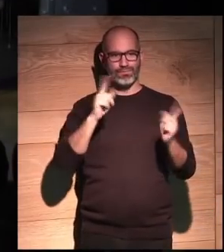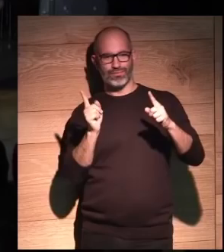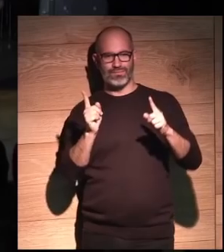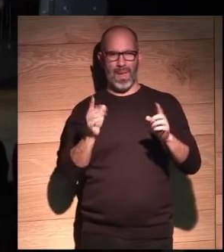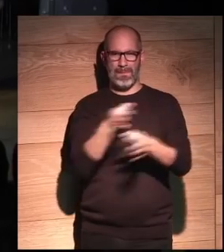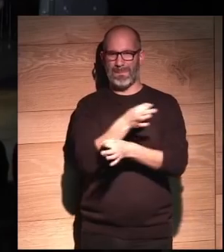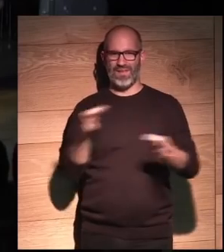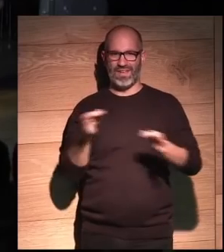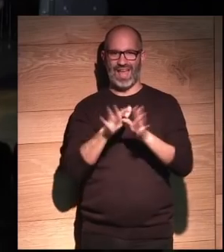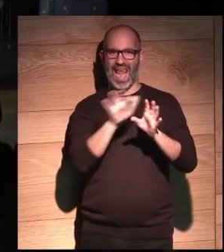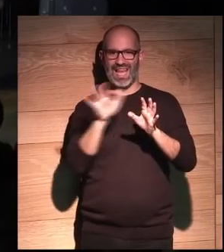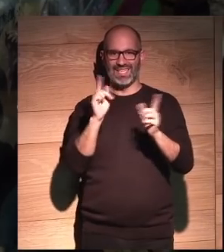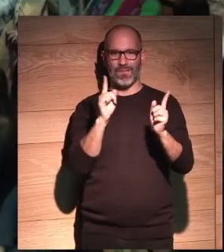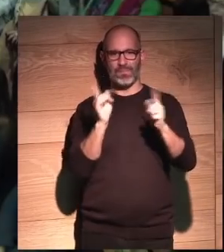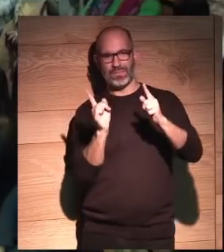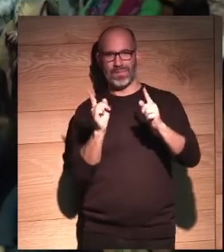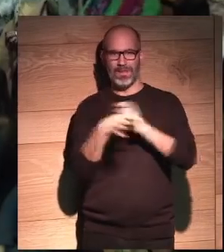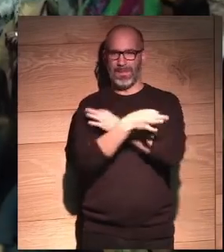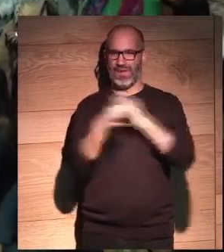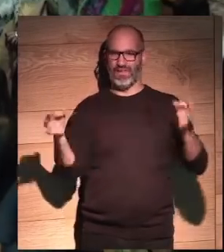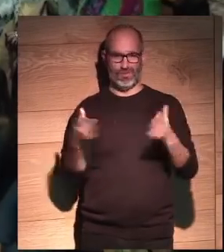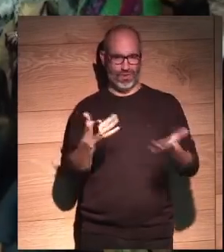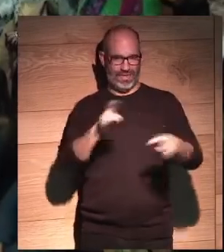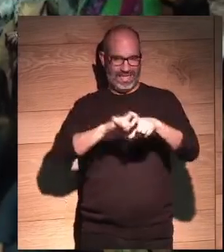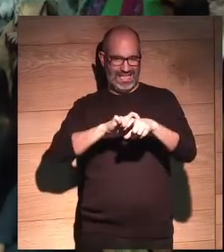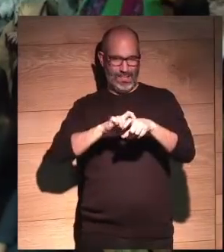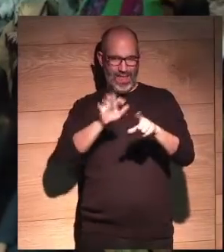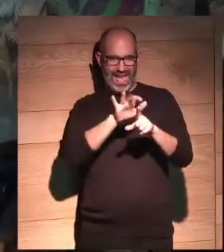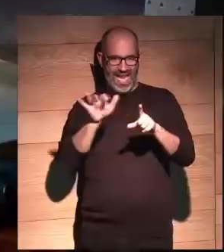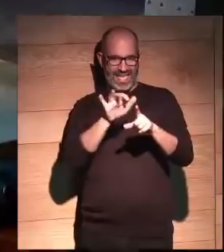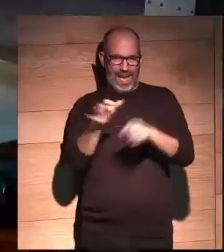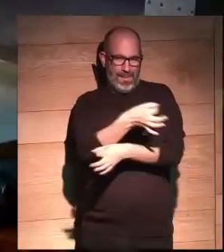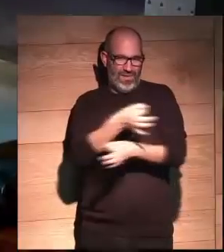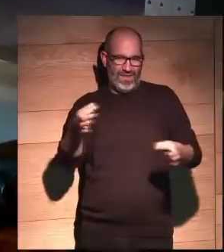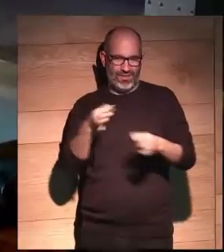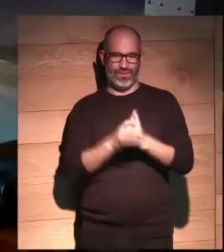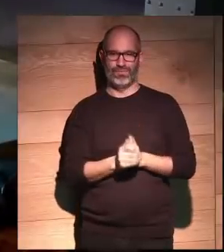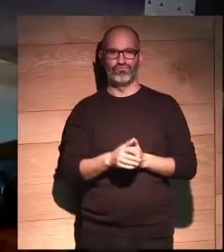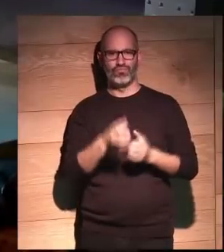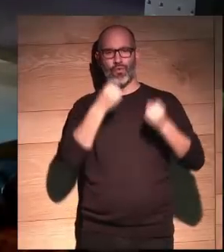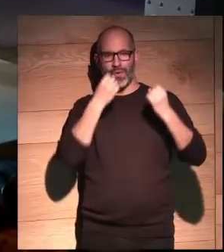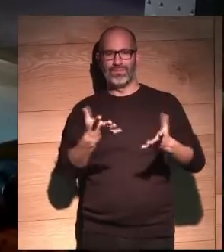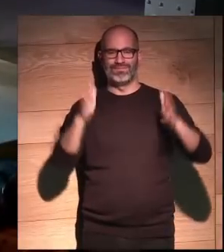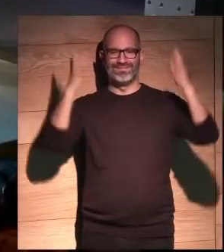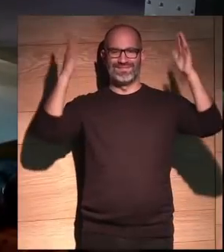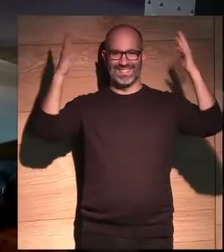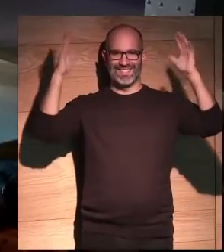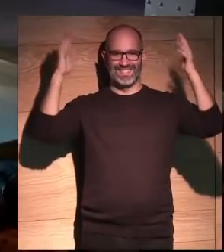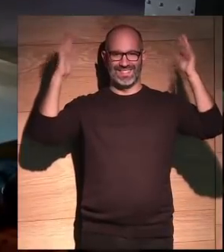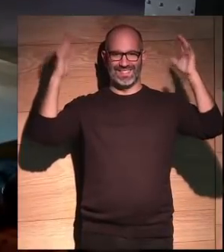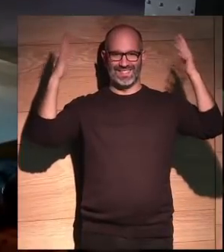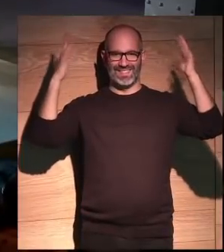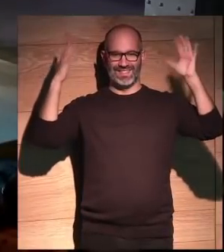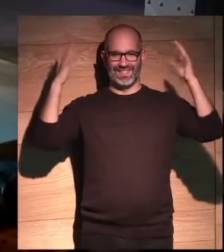está. Eso sí, sativa. Eso sí. Ahora Times sí. Times New Roman. Times New Roman. Hombre, claro. Está todo pensado, todo pensado. Letra New Roman. Bueno. A